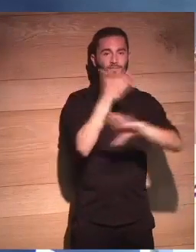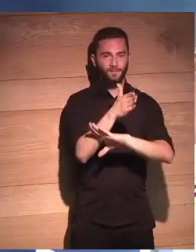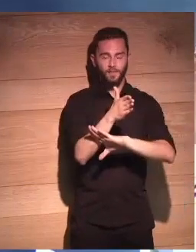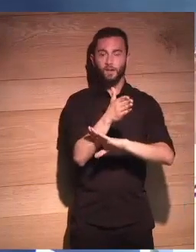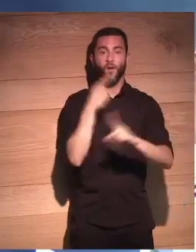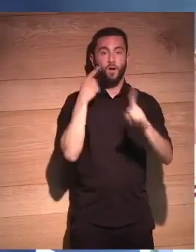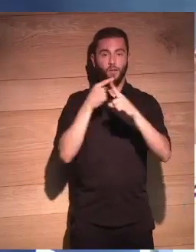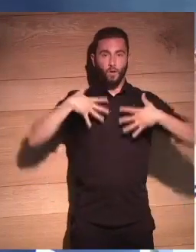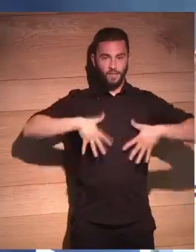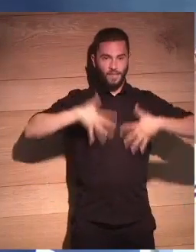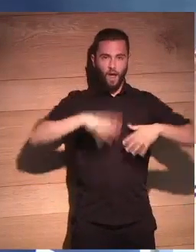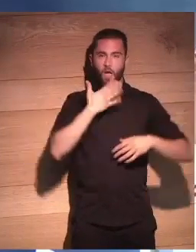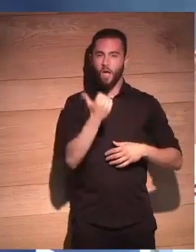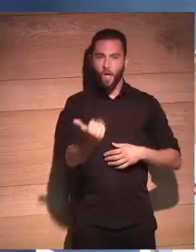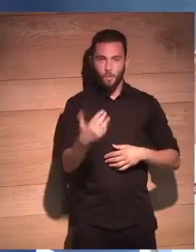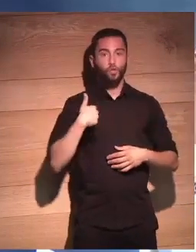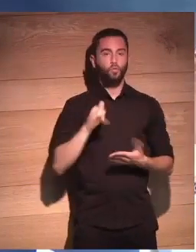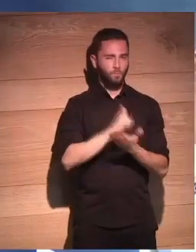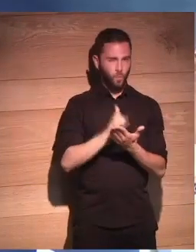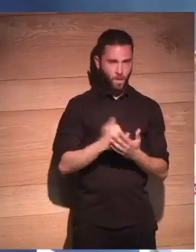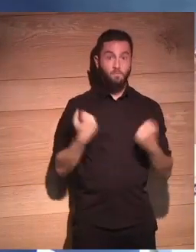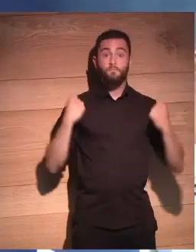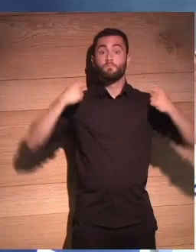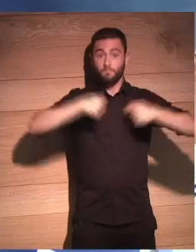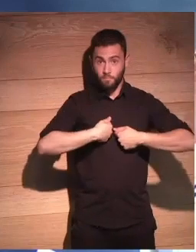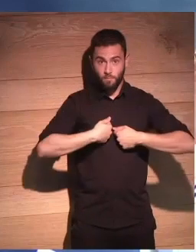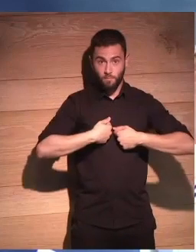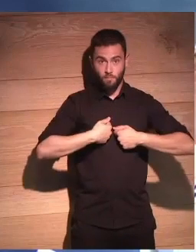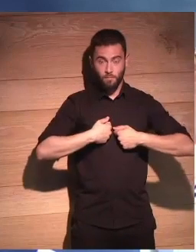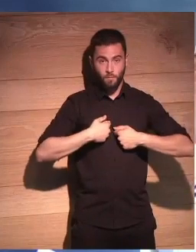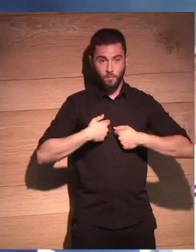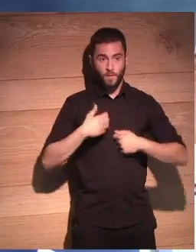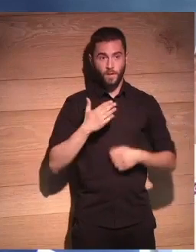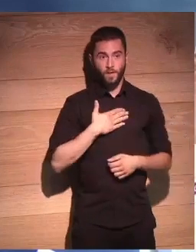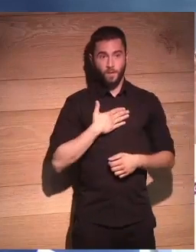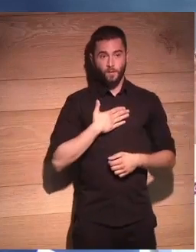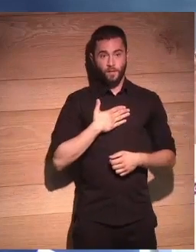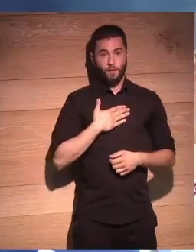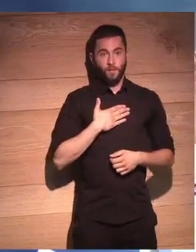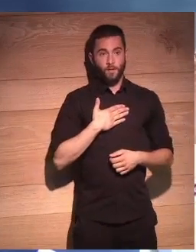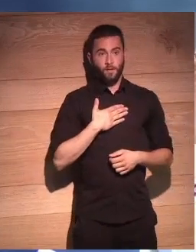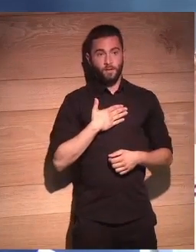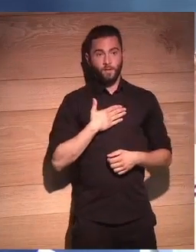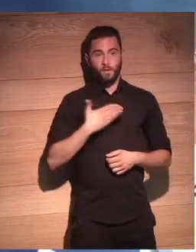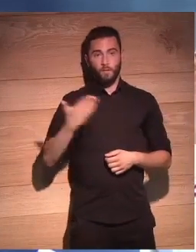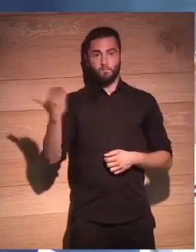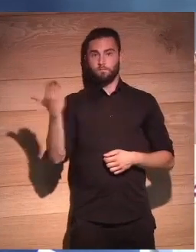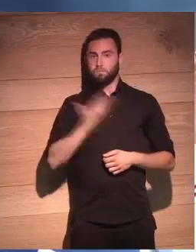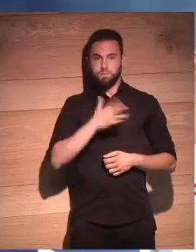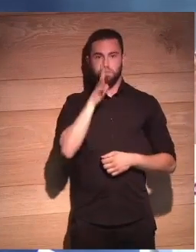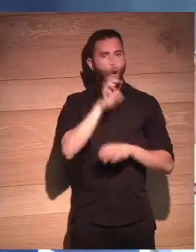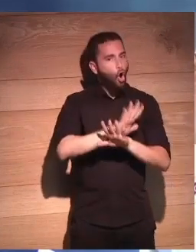probar el traje de envejecimiento. Y la verdad que me sacudió, uf, hasta la médula. Fue